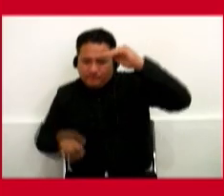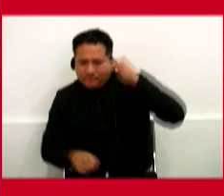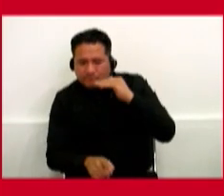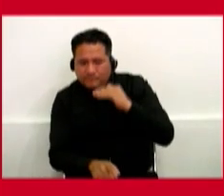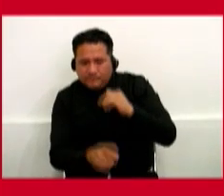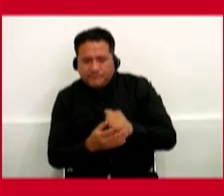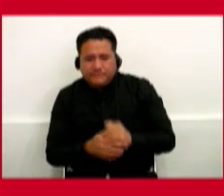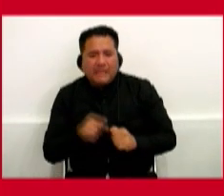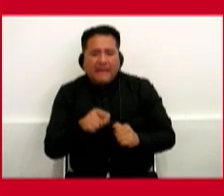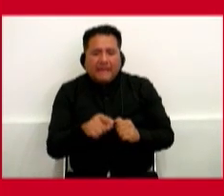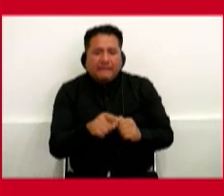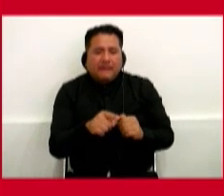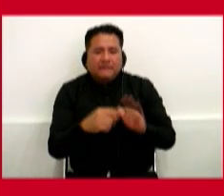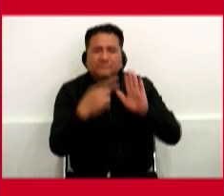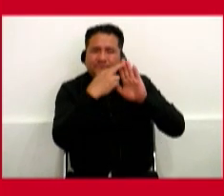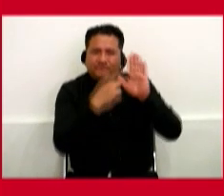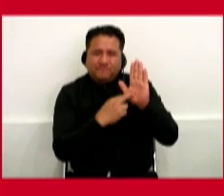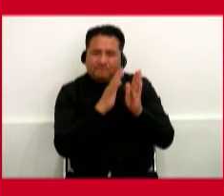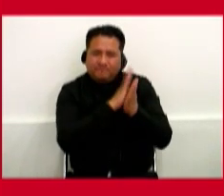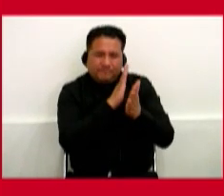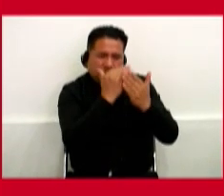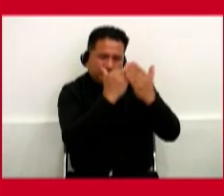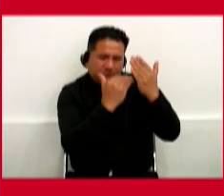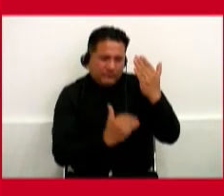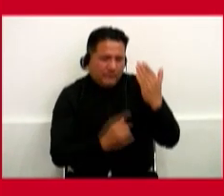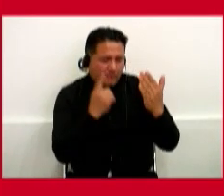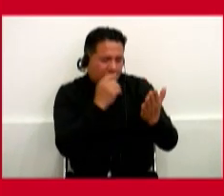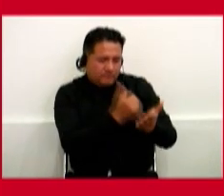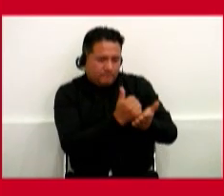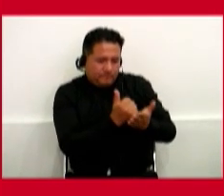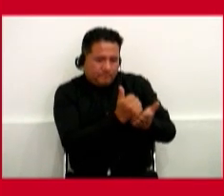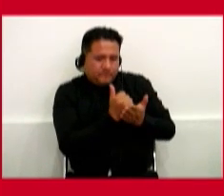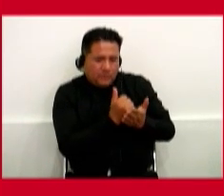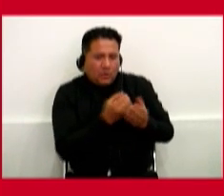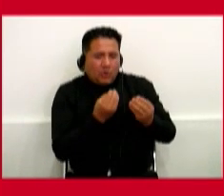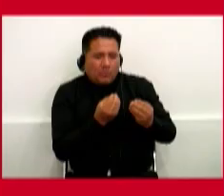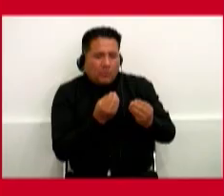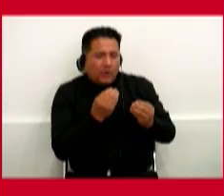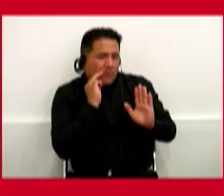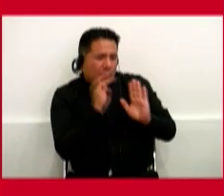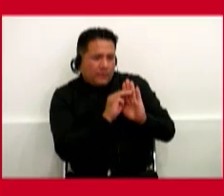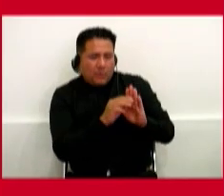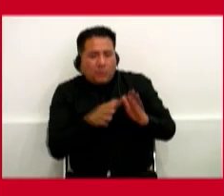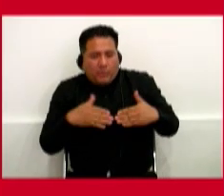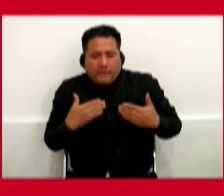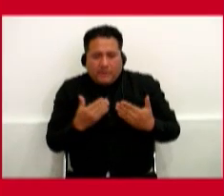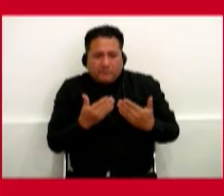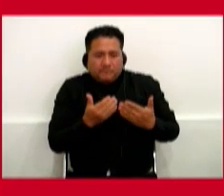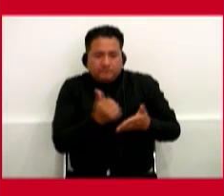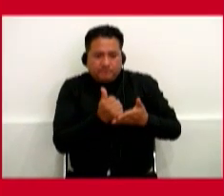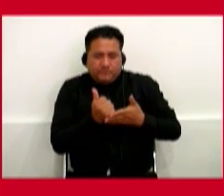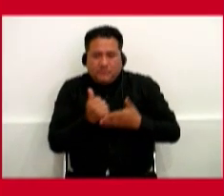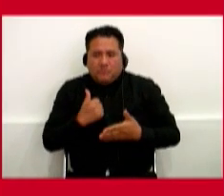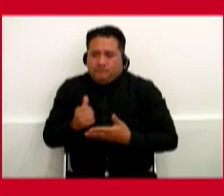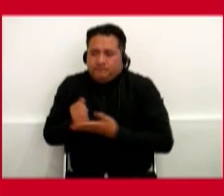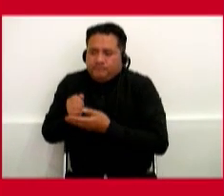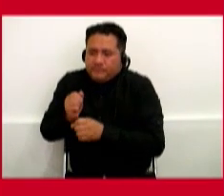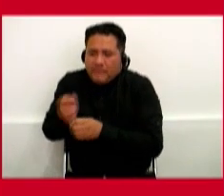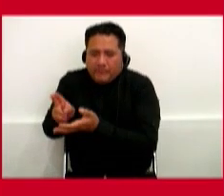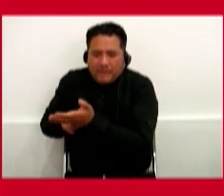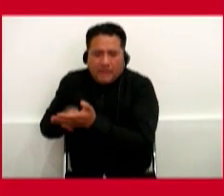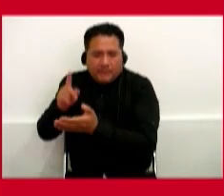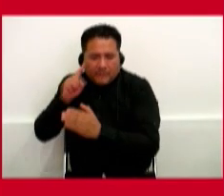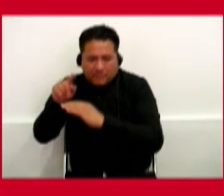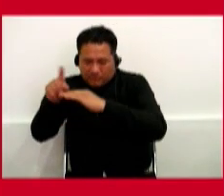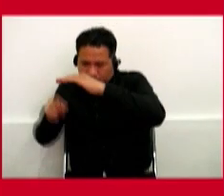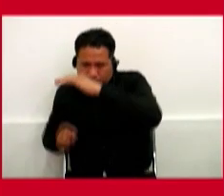que corresponde a verificar si el modelo es representativo, ¿no? Si tengo bien representadas mis estructuras, el